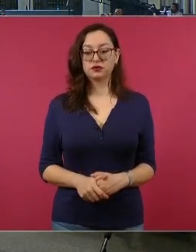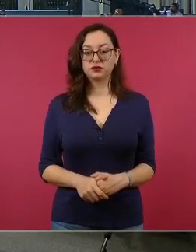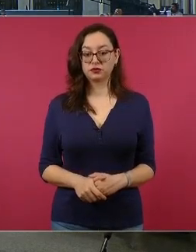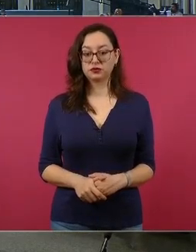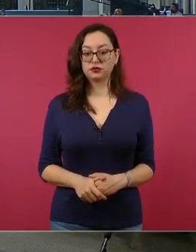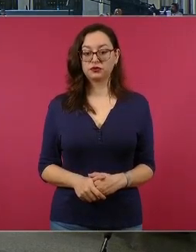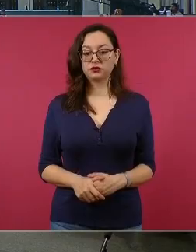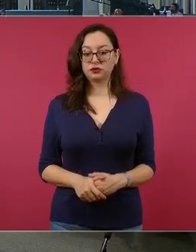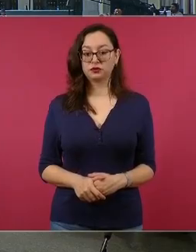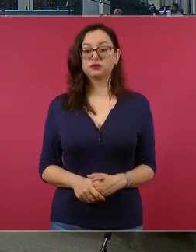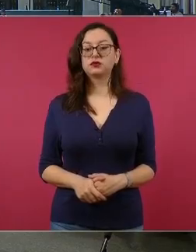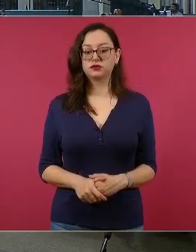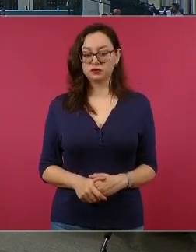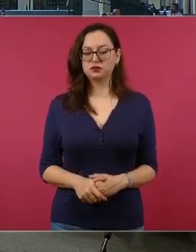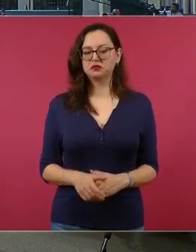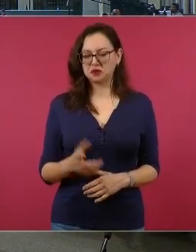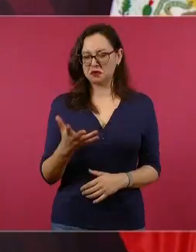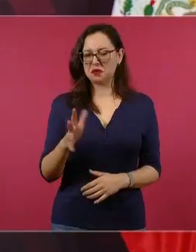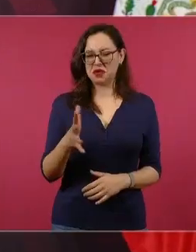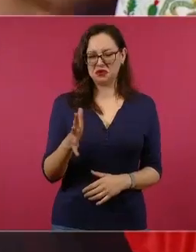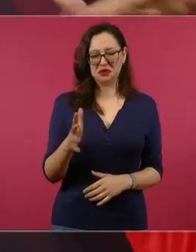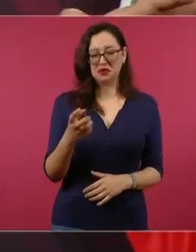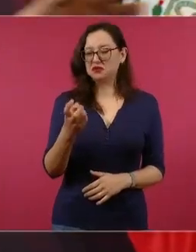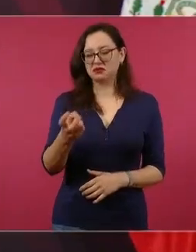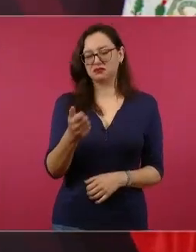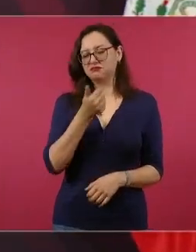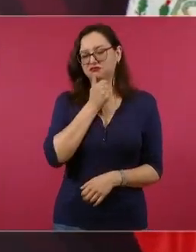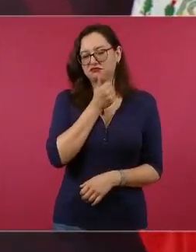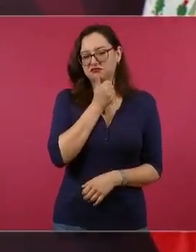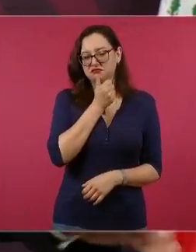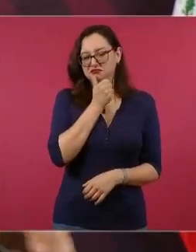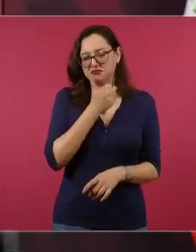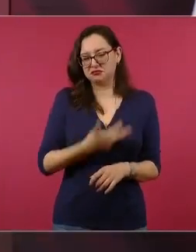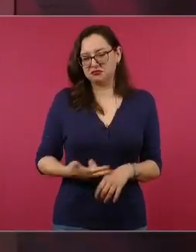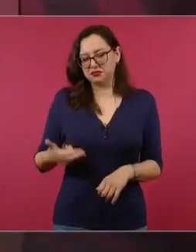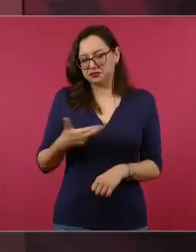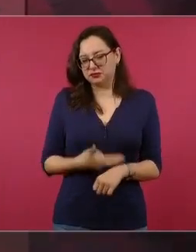Sí, algo así, pero todavía están viendo